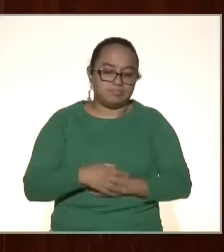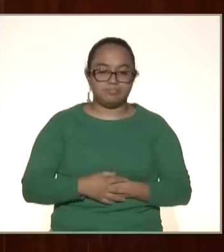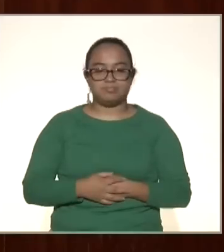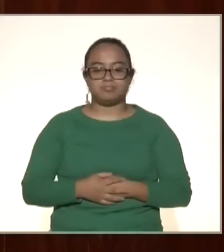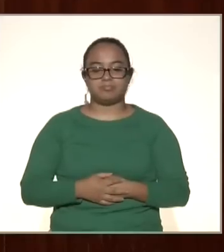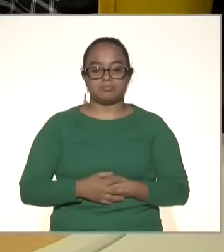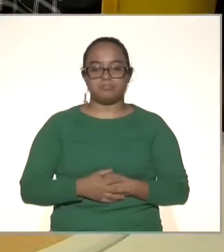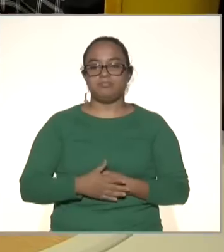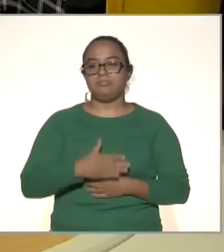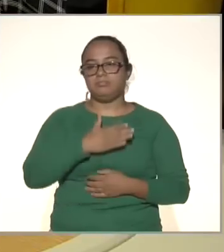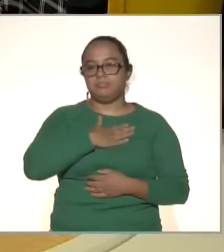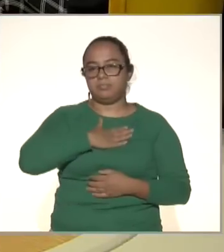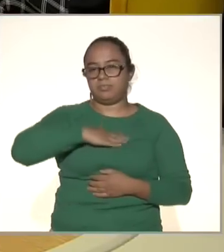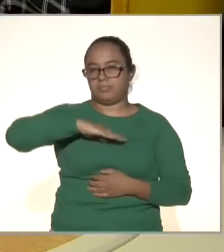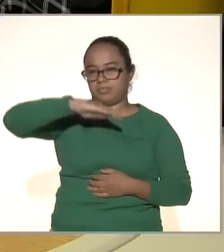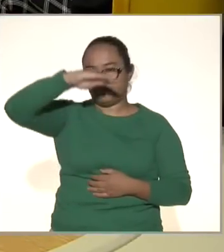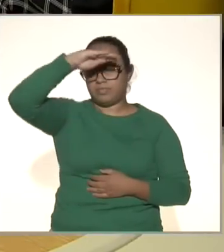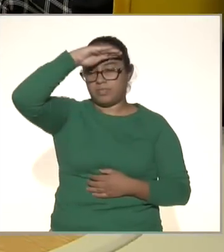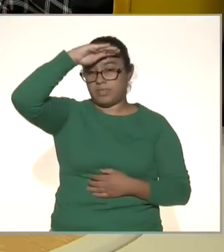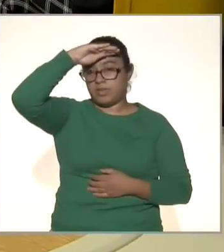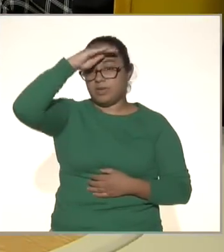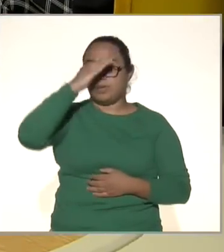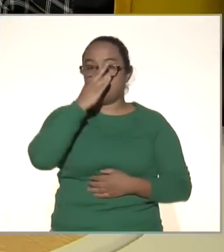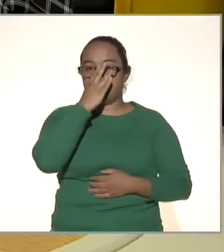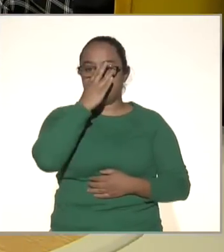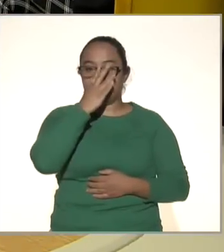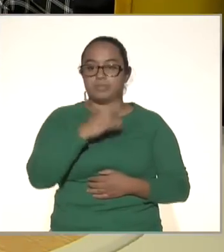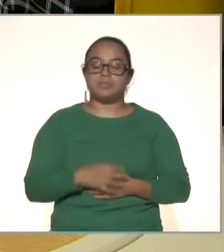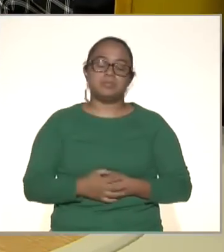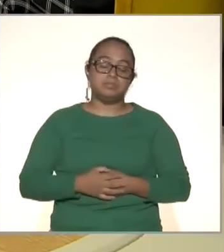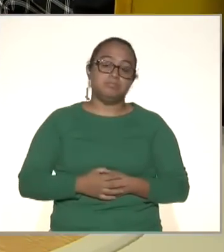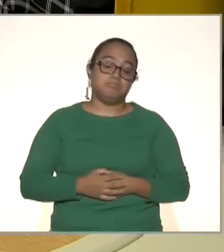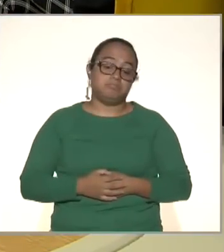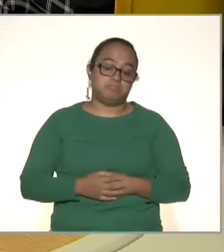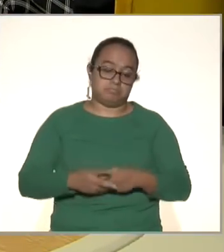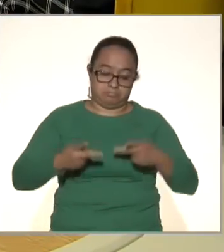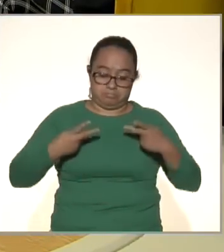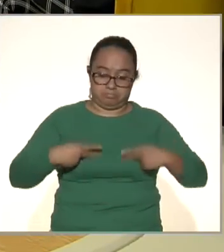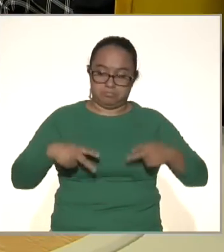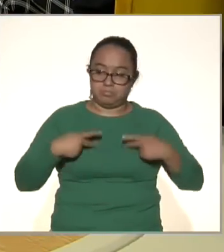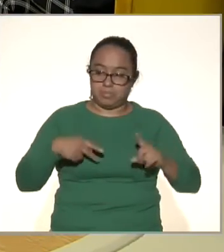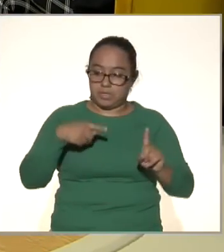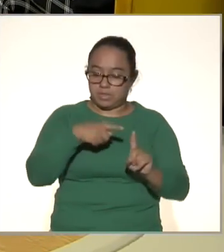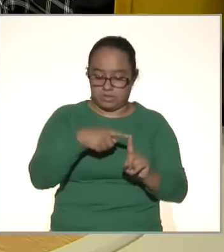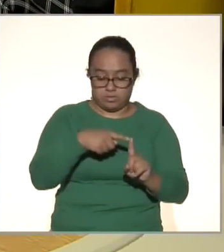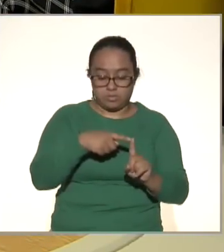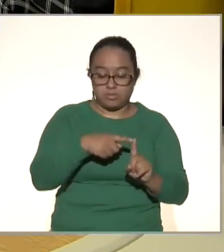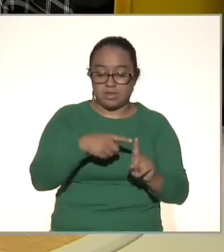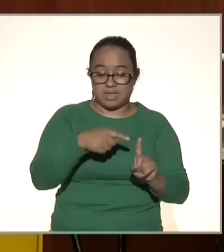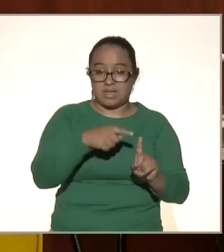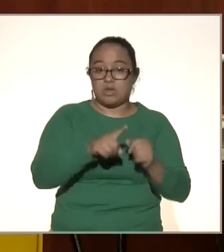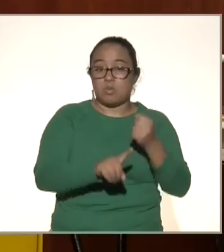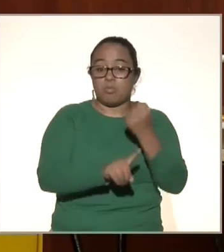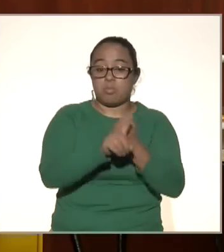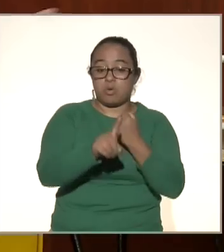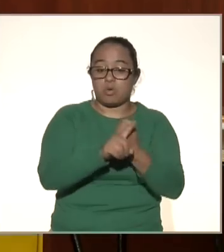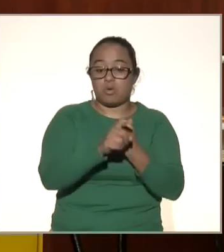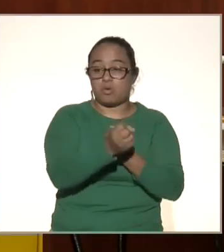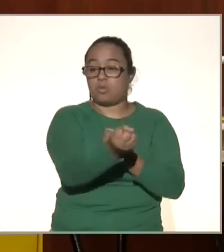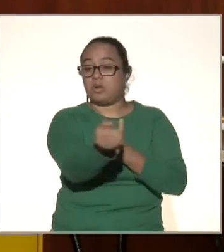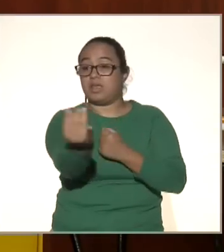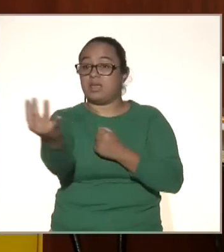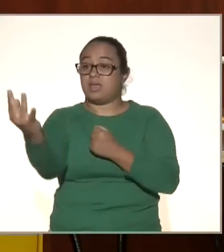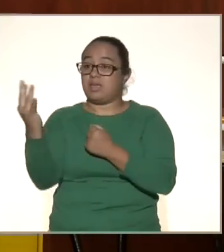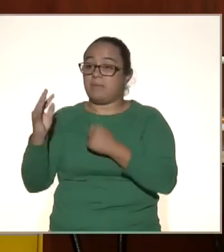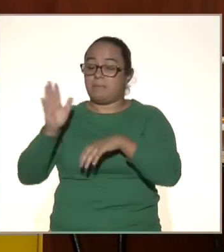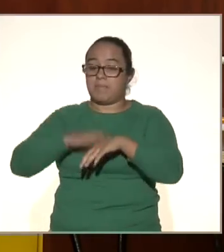Pues yo me ponía a pensar un poco que es una persona que va a ser el conflicto de cuantas otras,